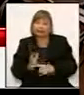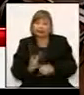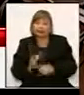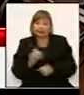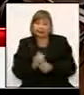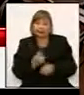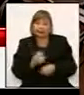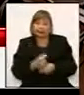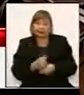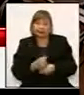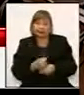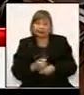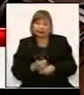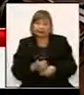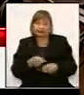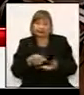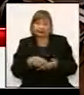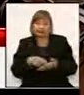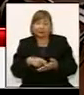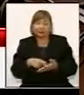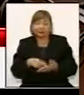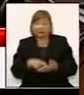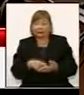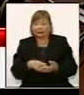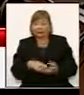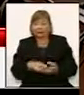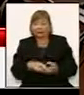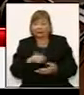obra obligatoria, que es un IBD,